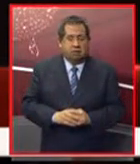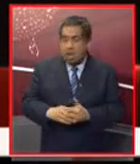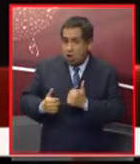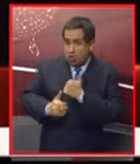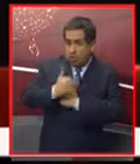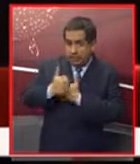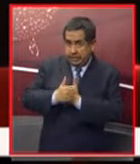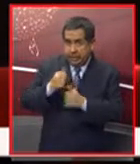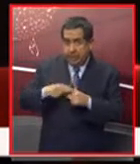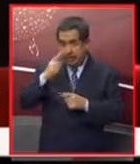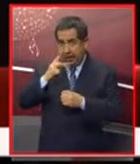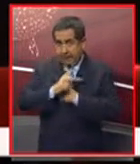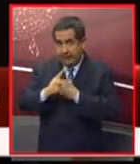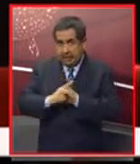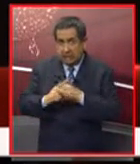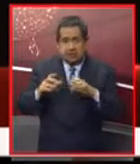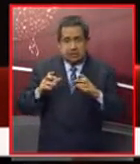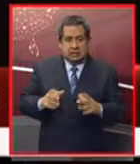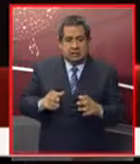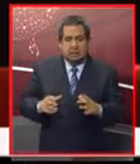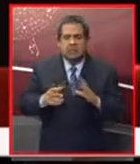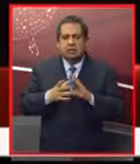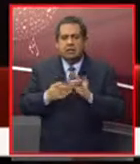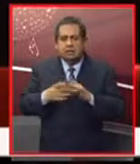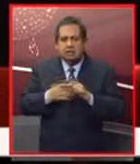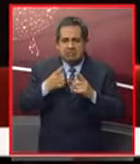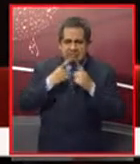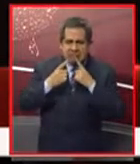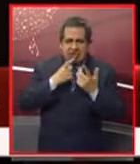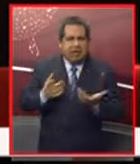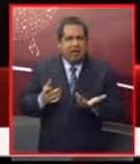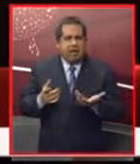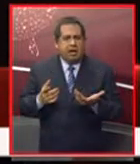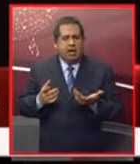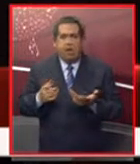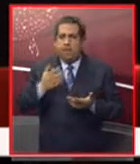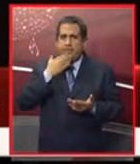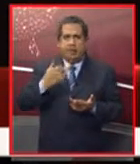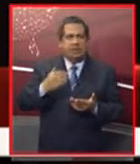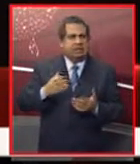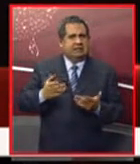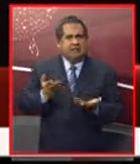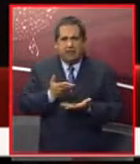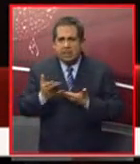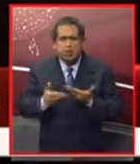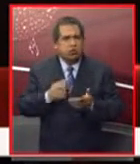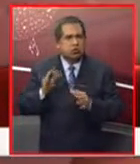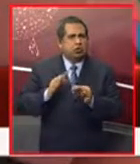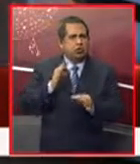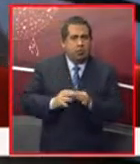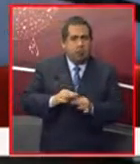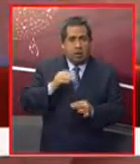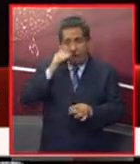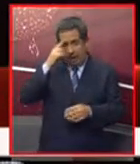competitividad de un país es medida en relación a los bienes y servicios que